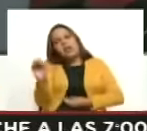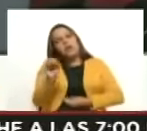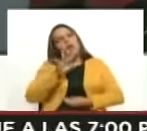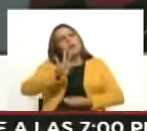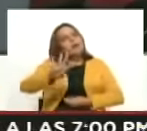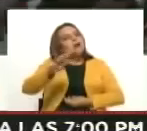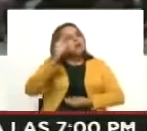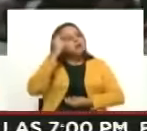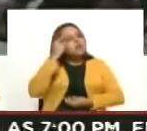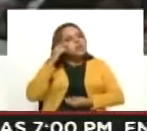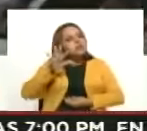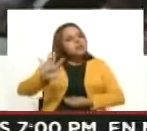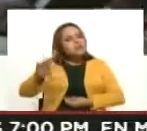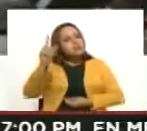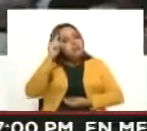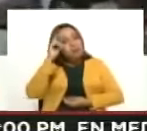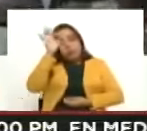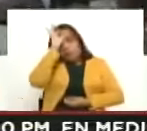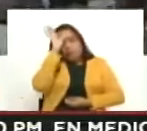no sé.